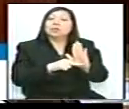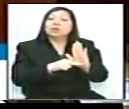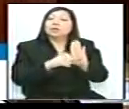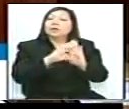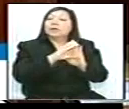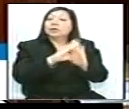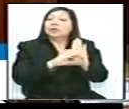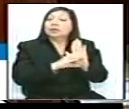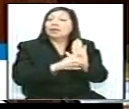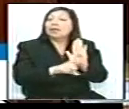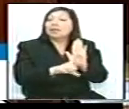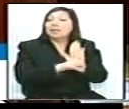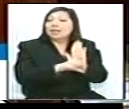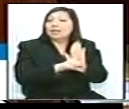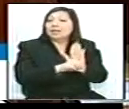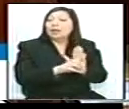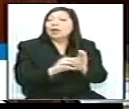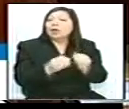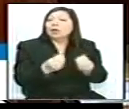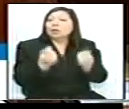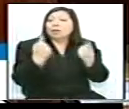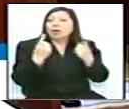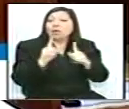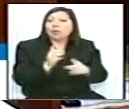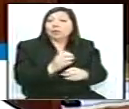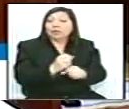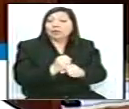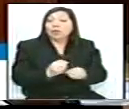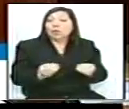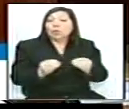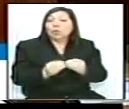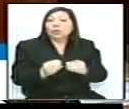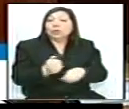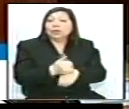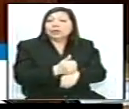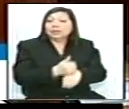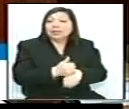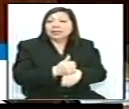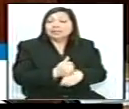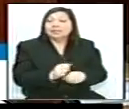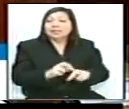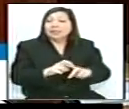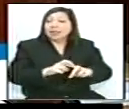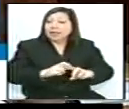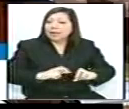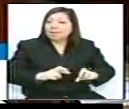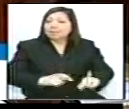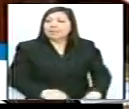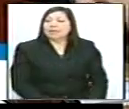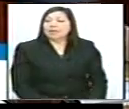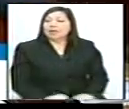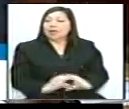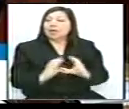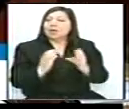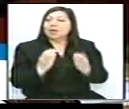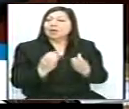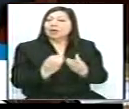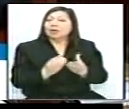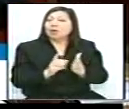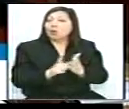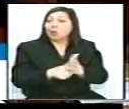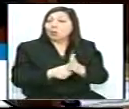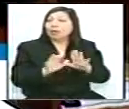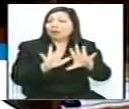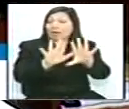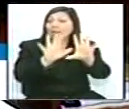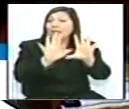constitucionales y legales vigentes, así como de los acuerdos adoptados por la Junta de Portavoces y el Pleno del Congreso, luego de la